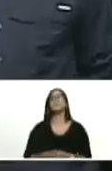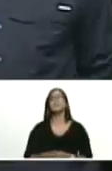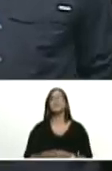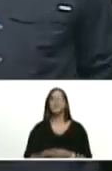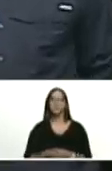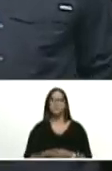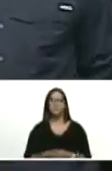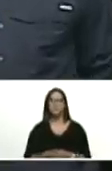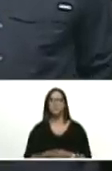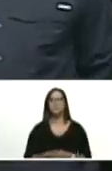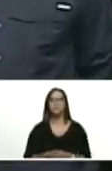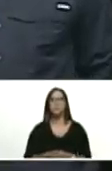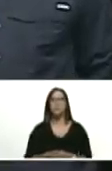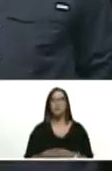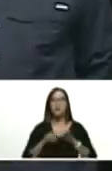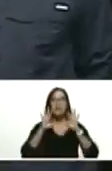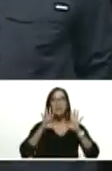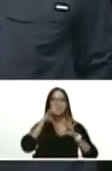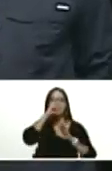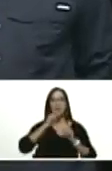Diez años después también